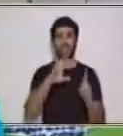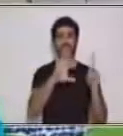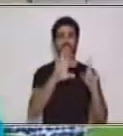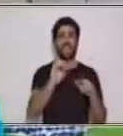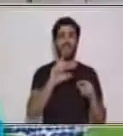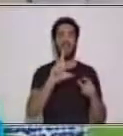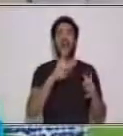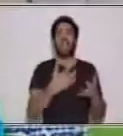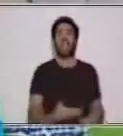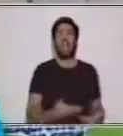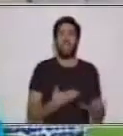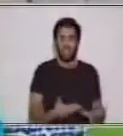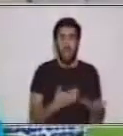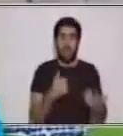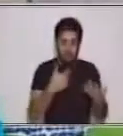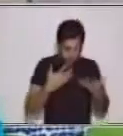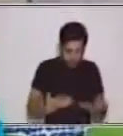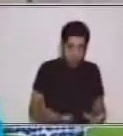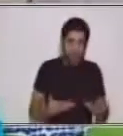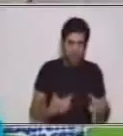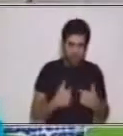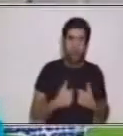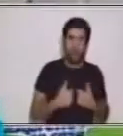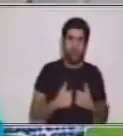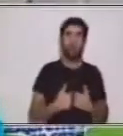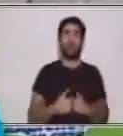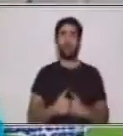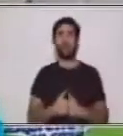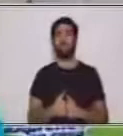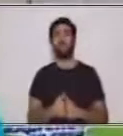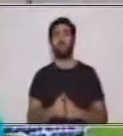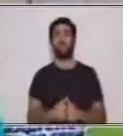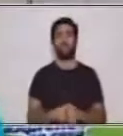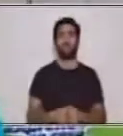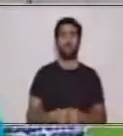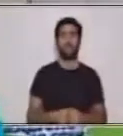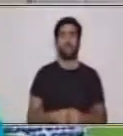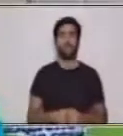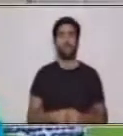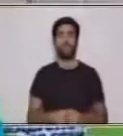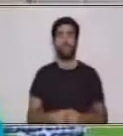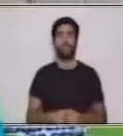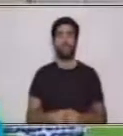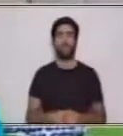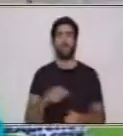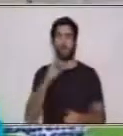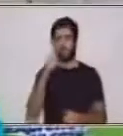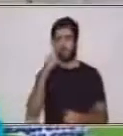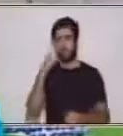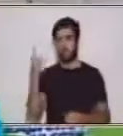kilogramos y gramos equivale su peso? Bueno, dijimos